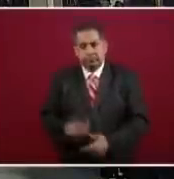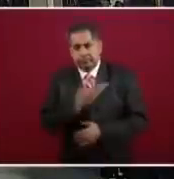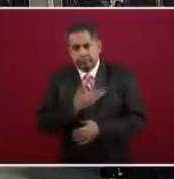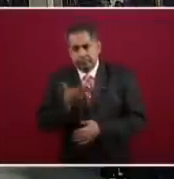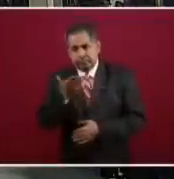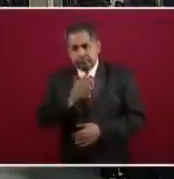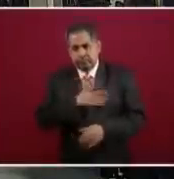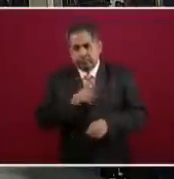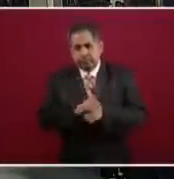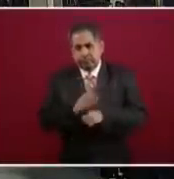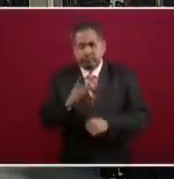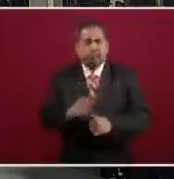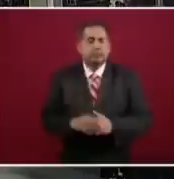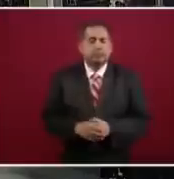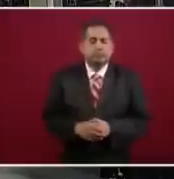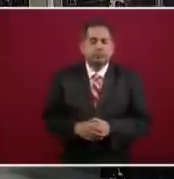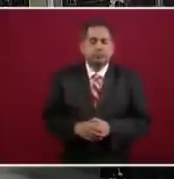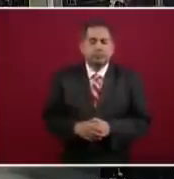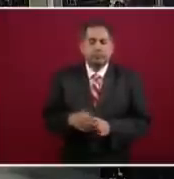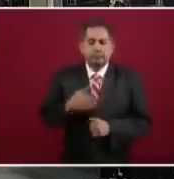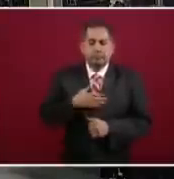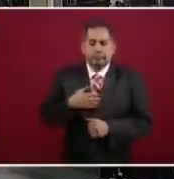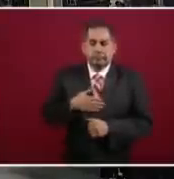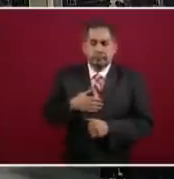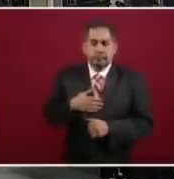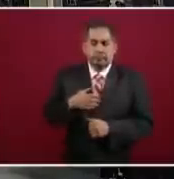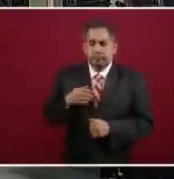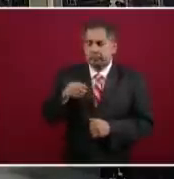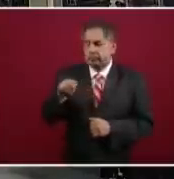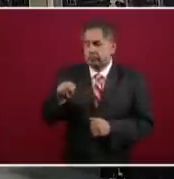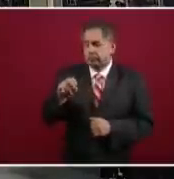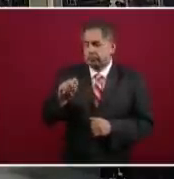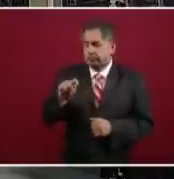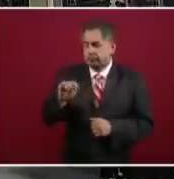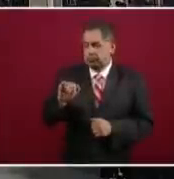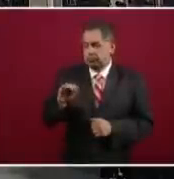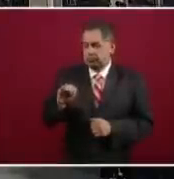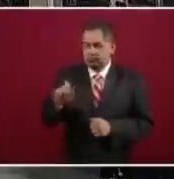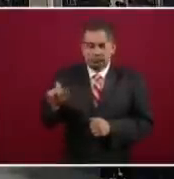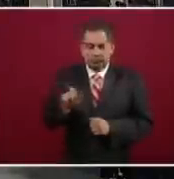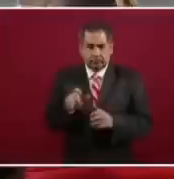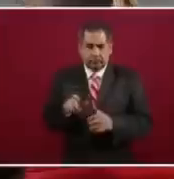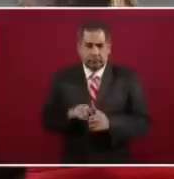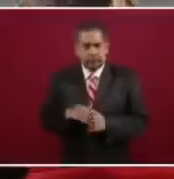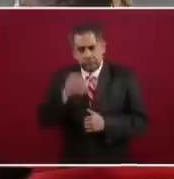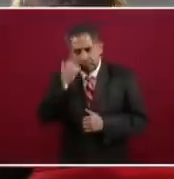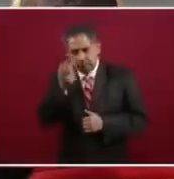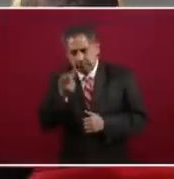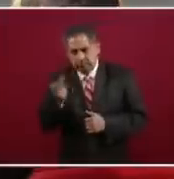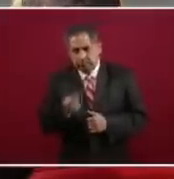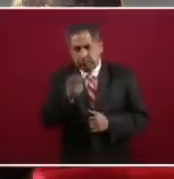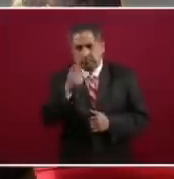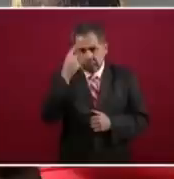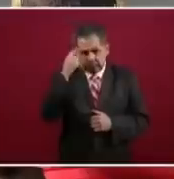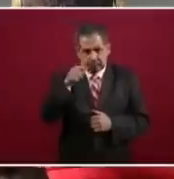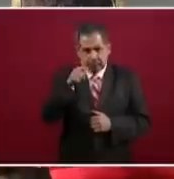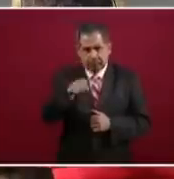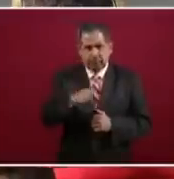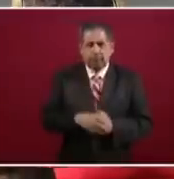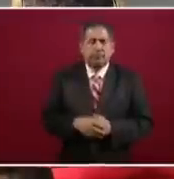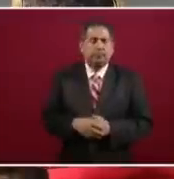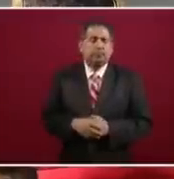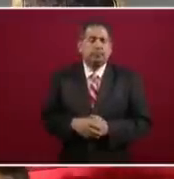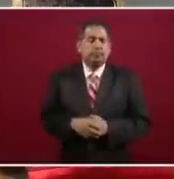buenos dias de la agencia de noticias mexicana notimex me gustaría preguntarle presidente si la